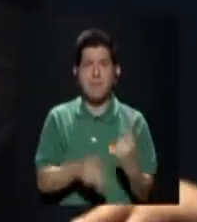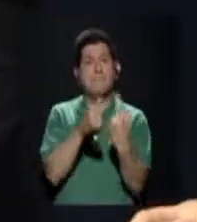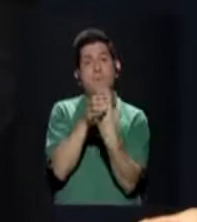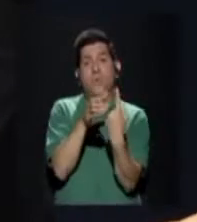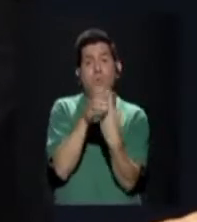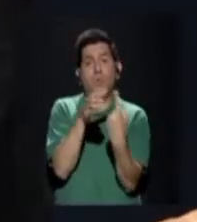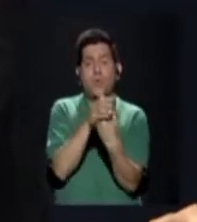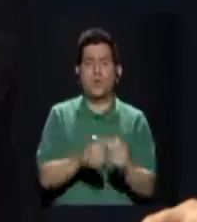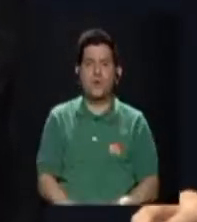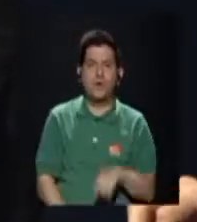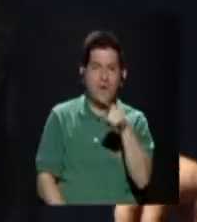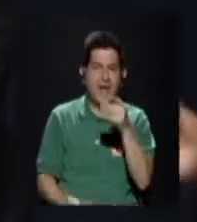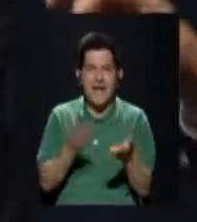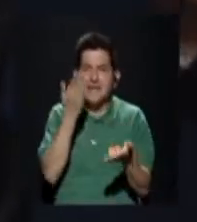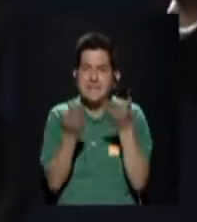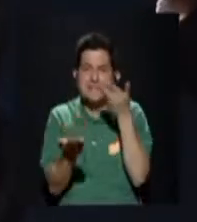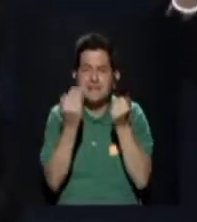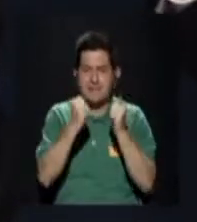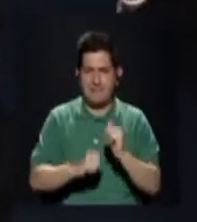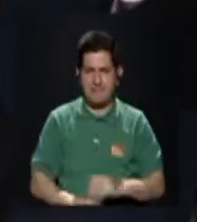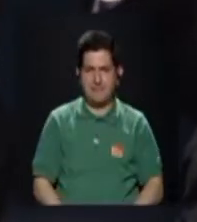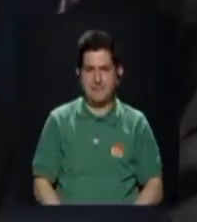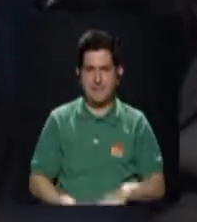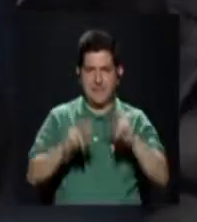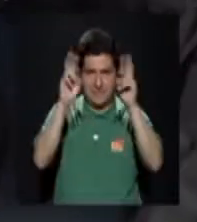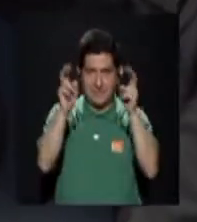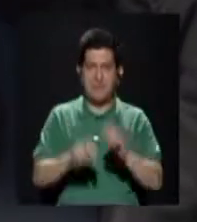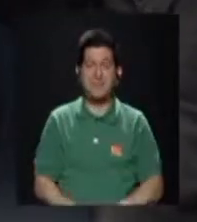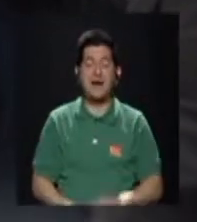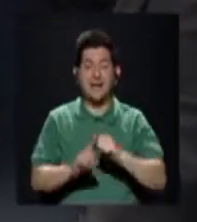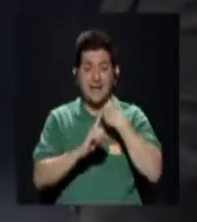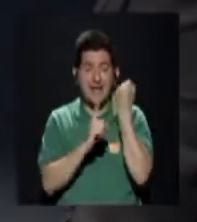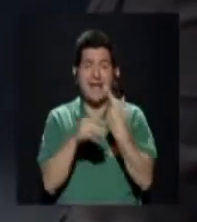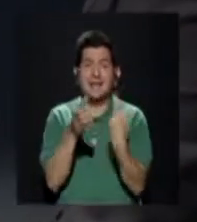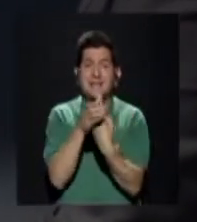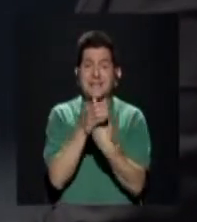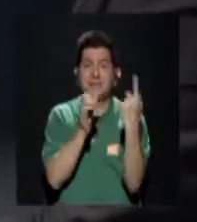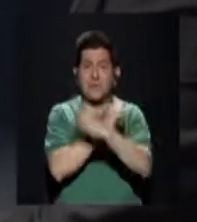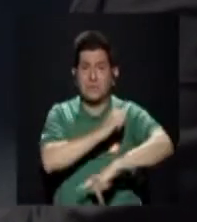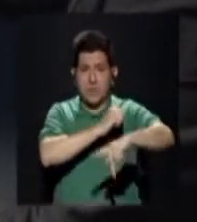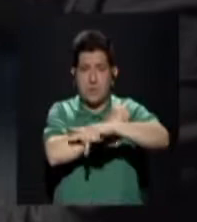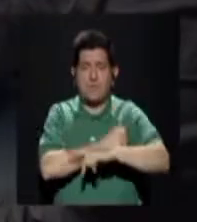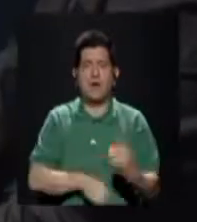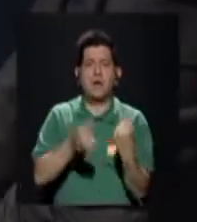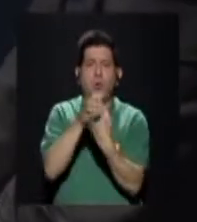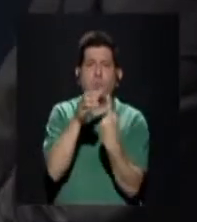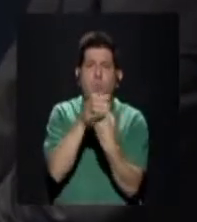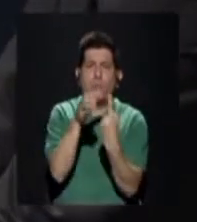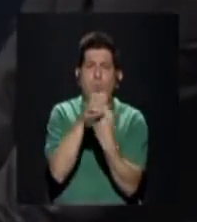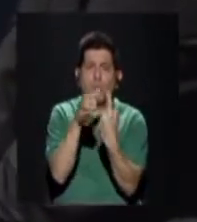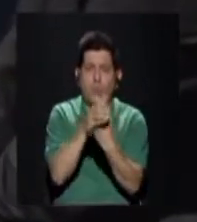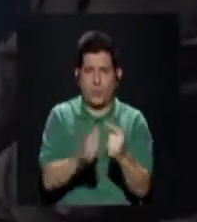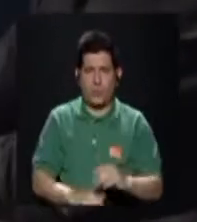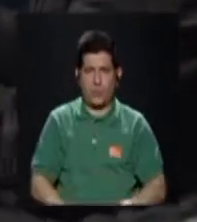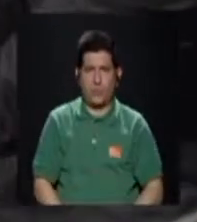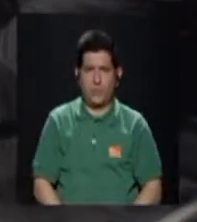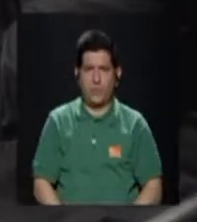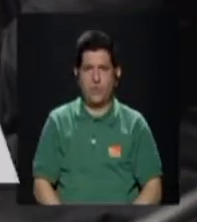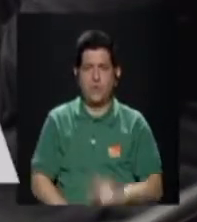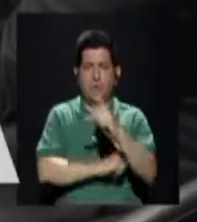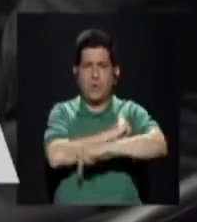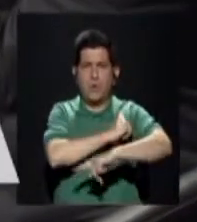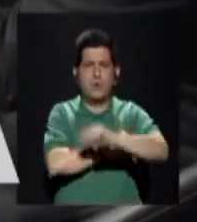monopolio. Ese es el como tema. Están en condiciones. Vea, este país es de monopolios, es un